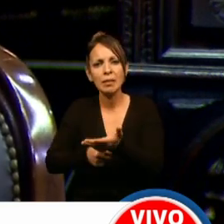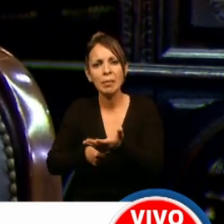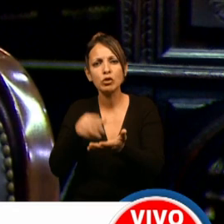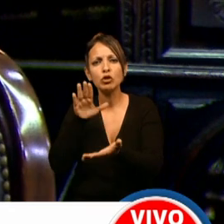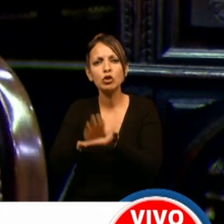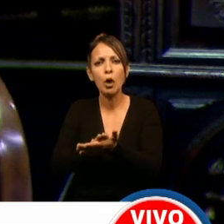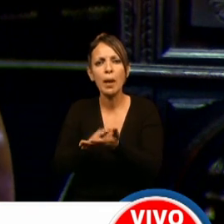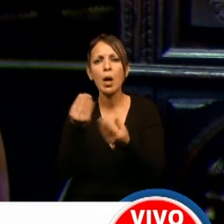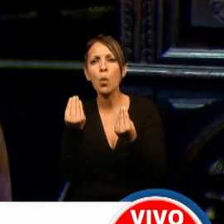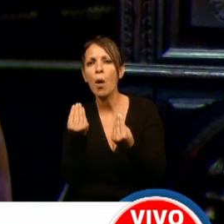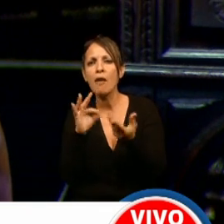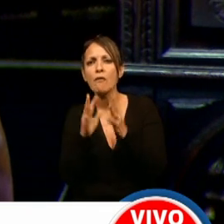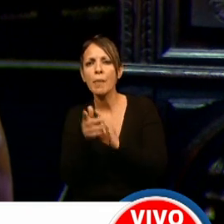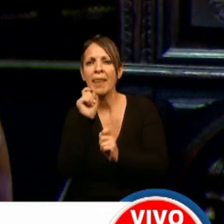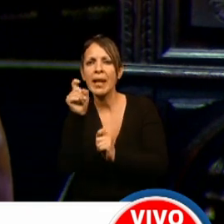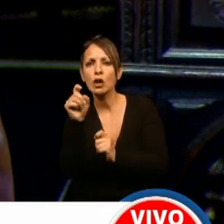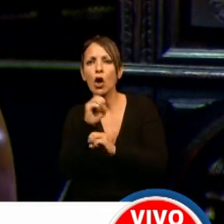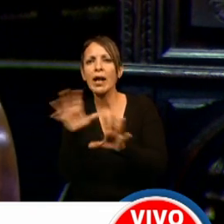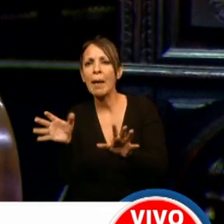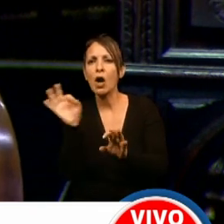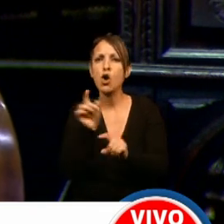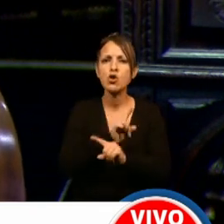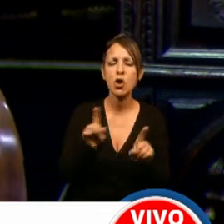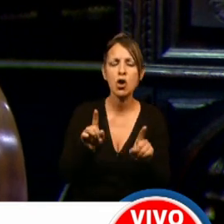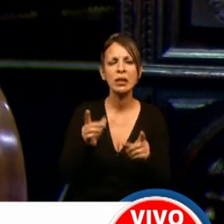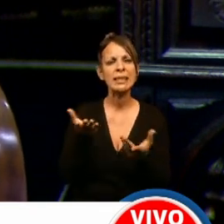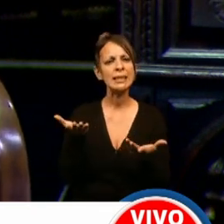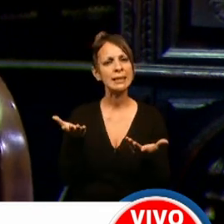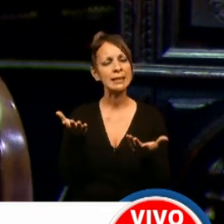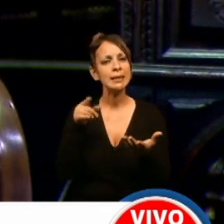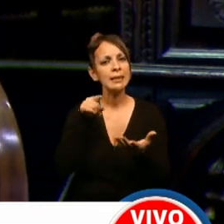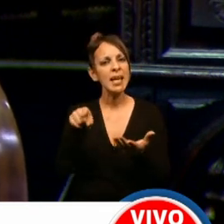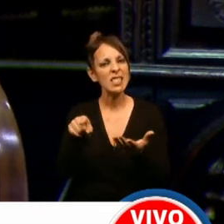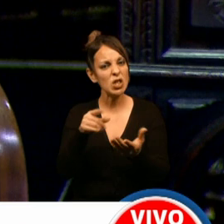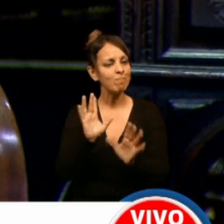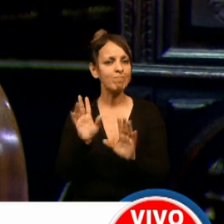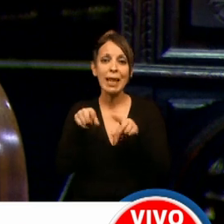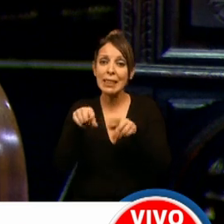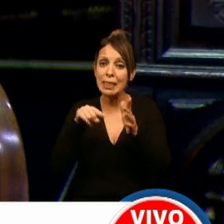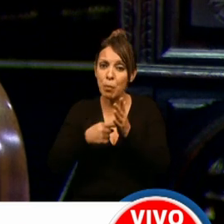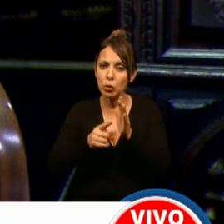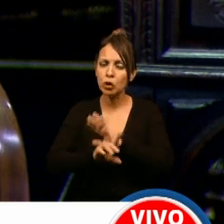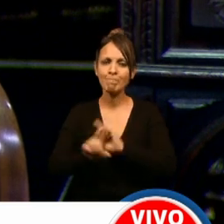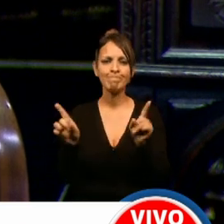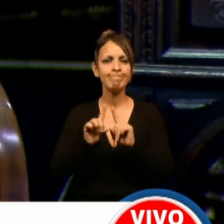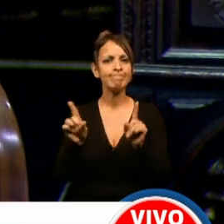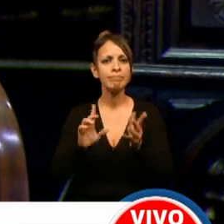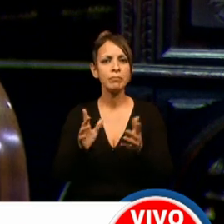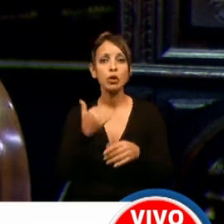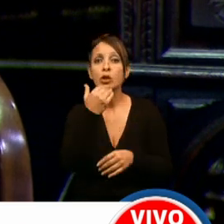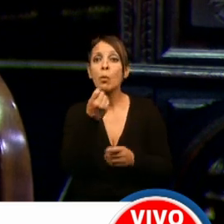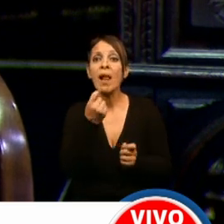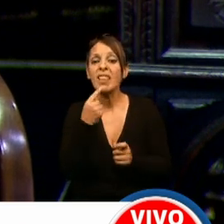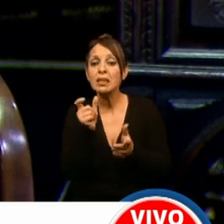lo relevante de los tipos penales no no es un antecedente que quiero realmente acompañar no sé cuáles son los delitos